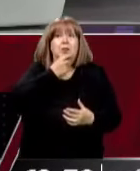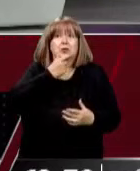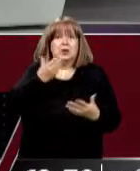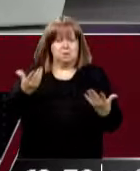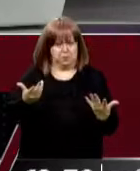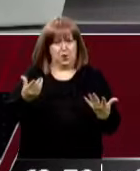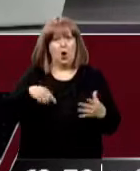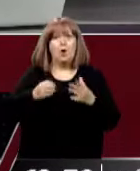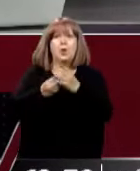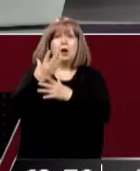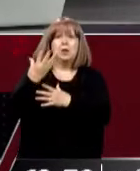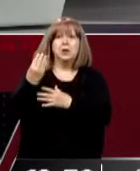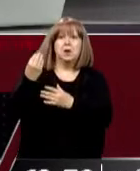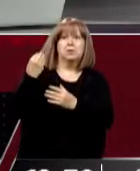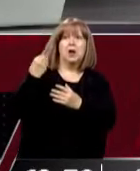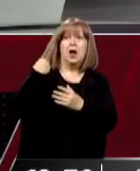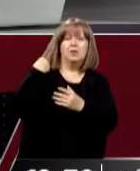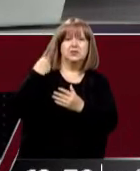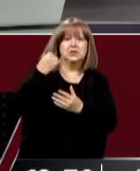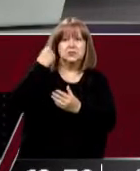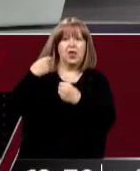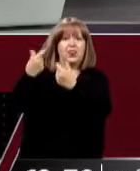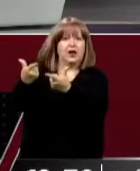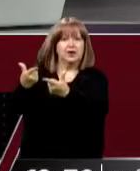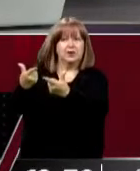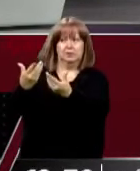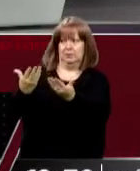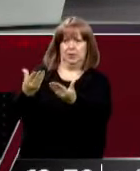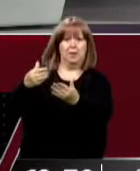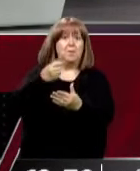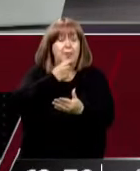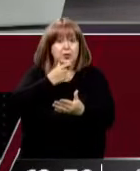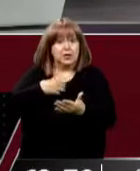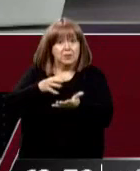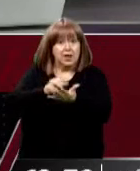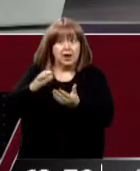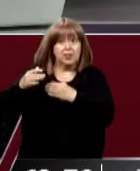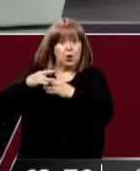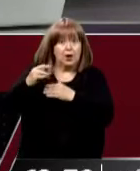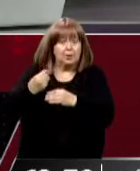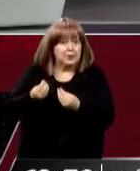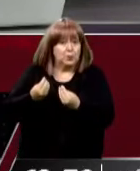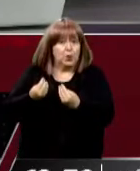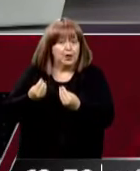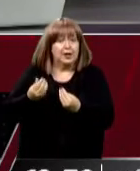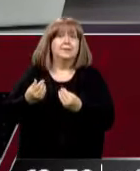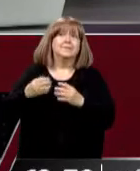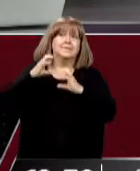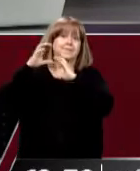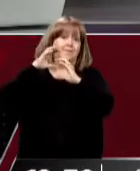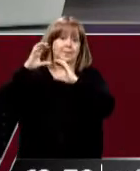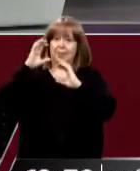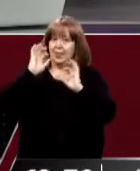desayunamos con esto, no lo conocemos y de hecho no nos gusta. Si te parece, además de posteo de legisladores nacionales,